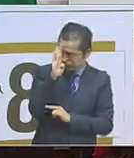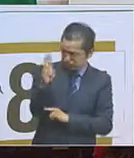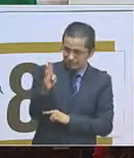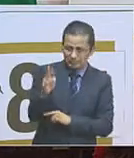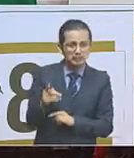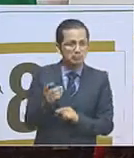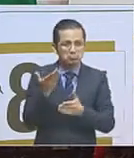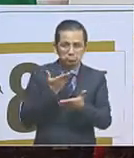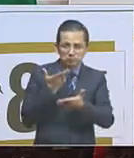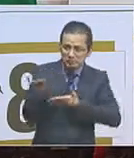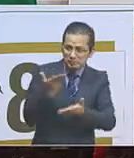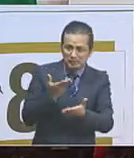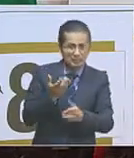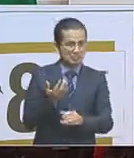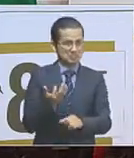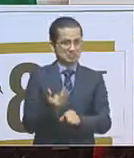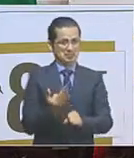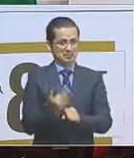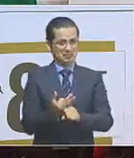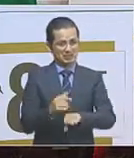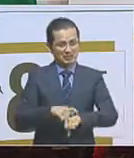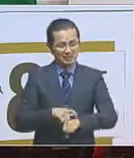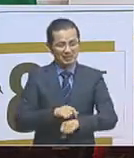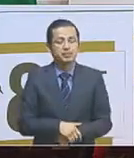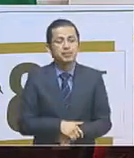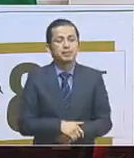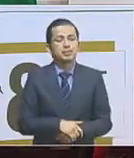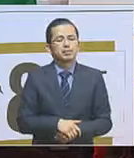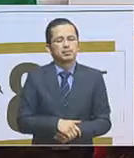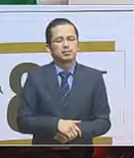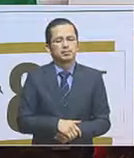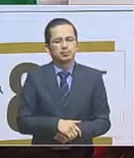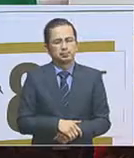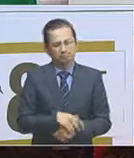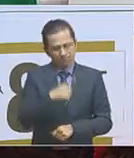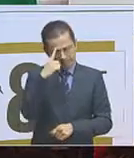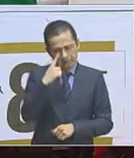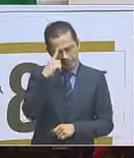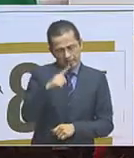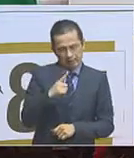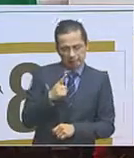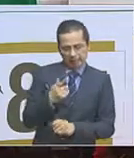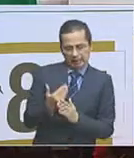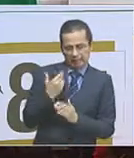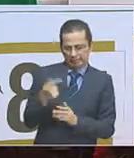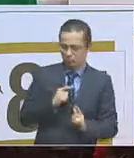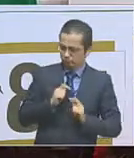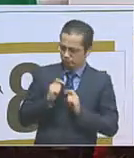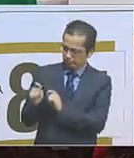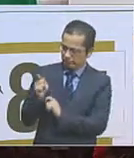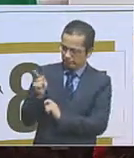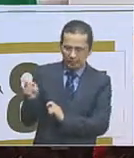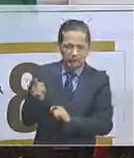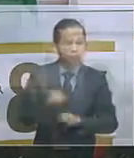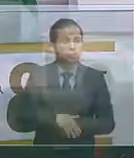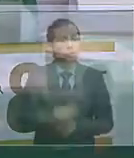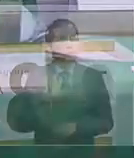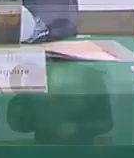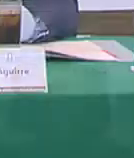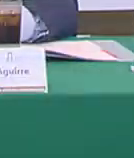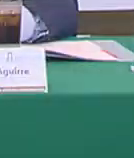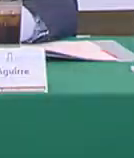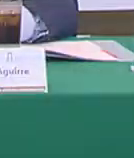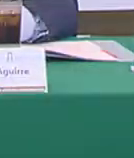al respecto antes de pedirle a nuestro invitado que haga uso de la palabra quiero destacar algunos